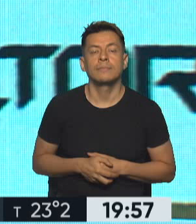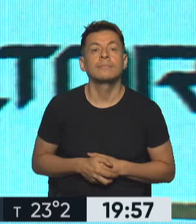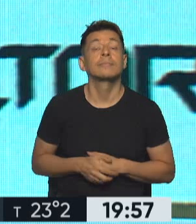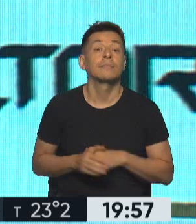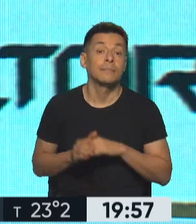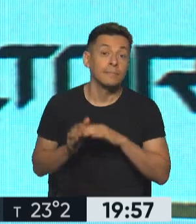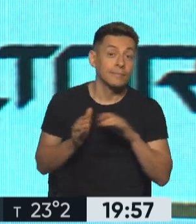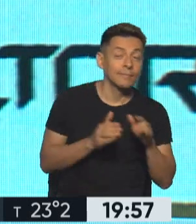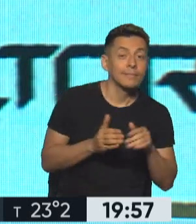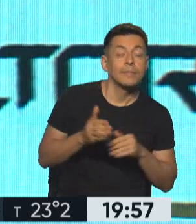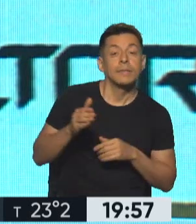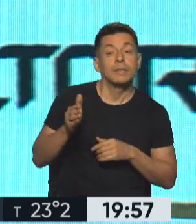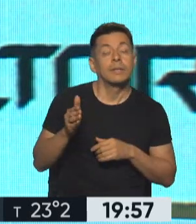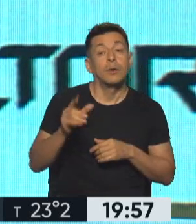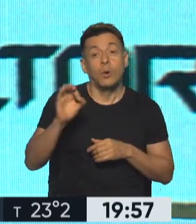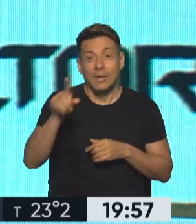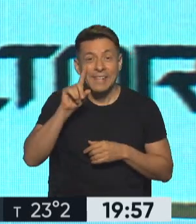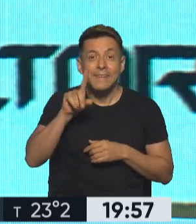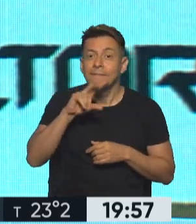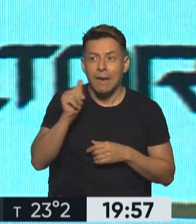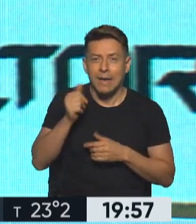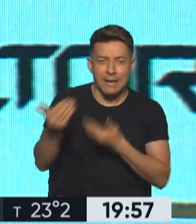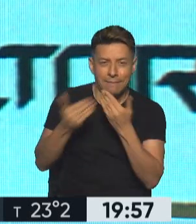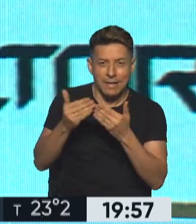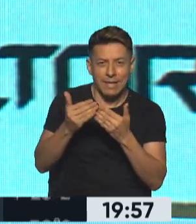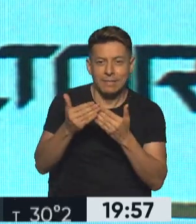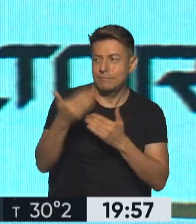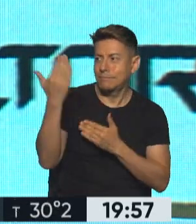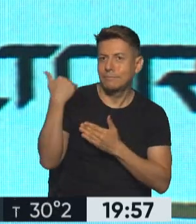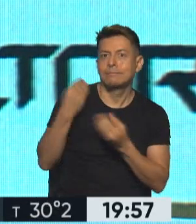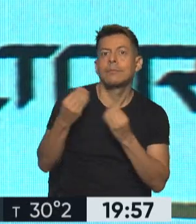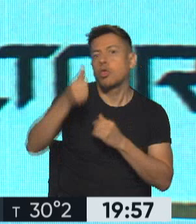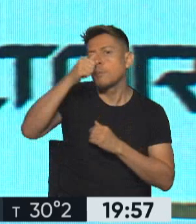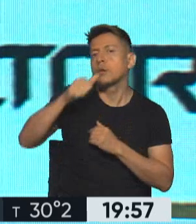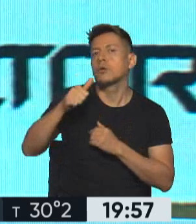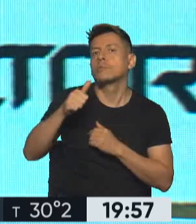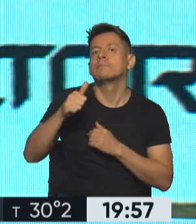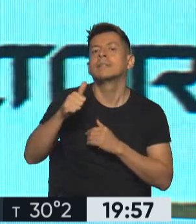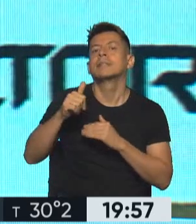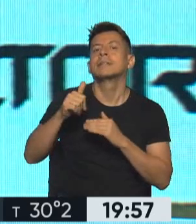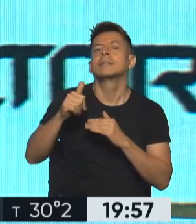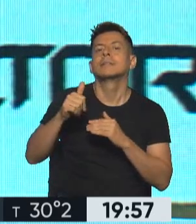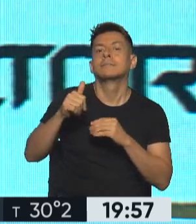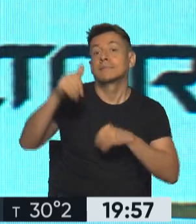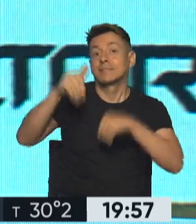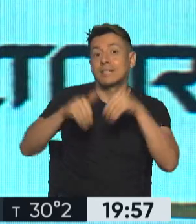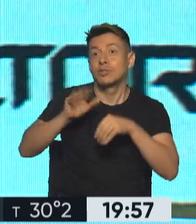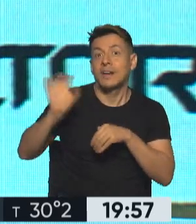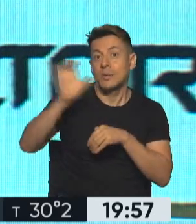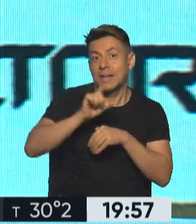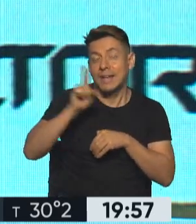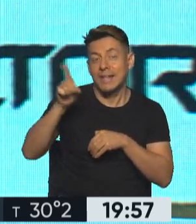Vamos a hablar con Nacional Oliva de lo que ha sucedido en Venezuela en el fin de semana, este domingo, con las elecciones regionales